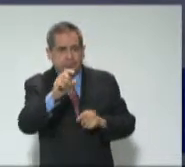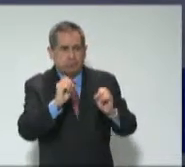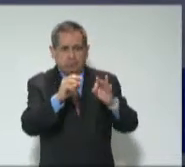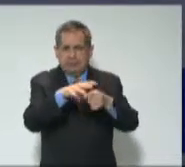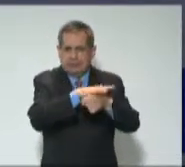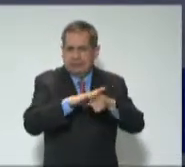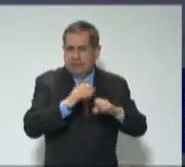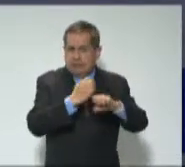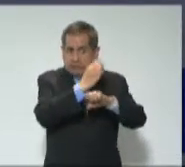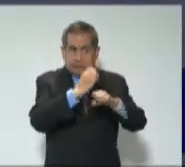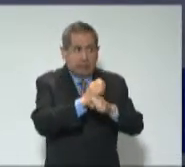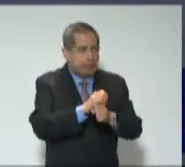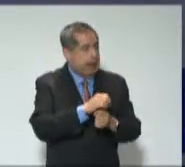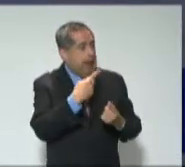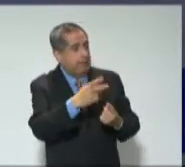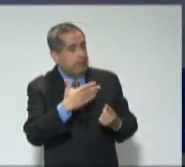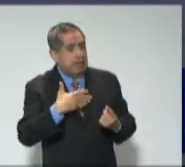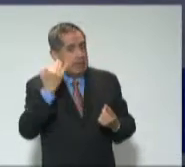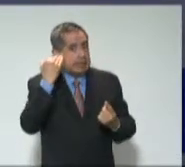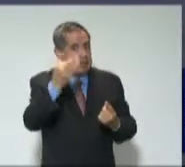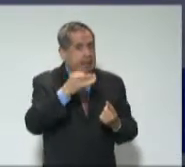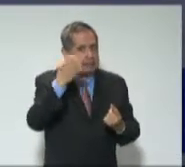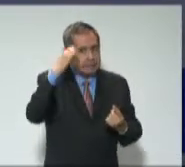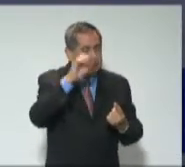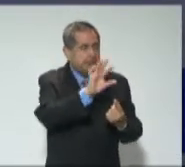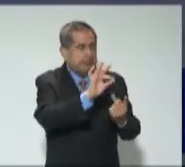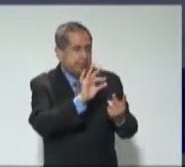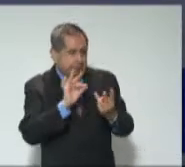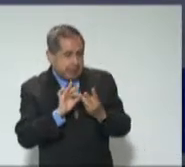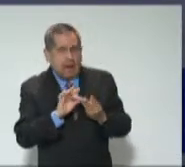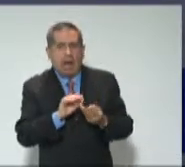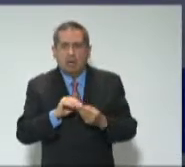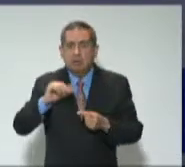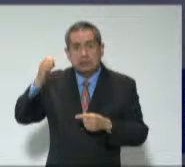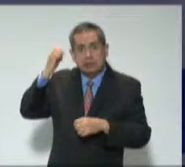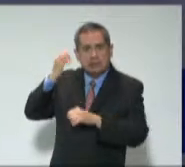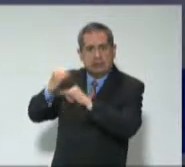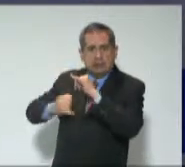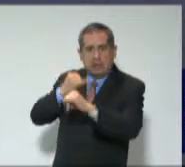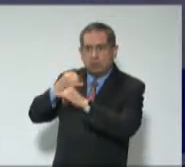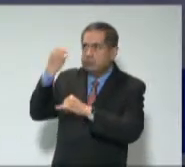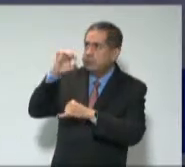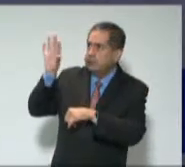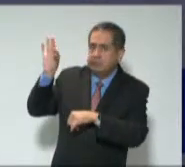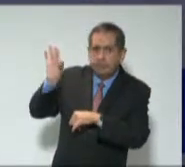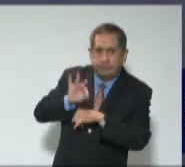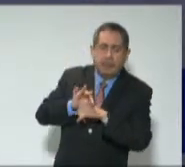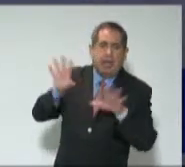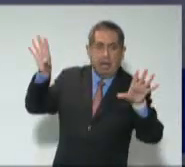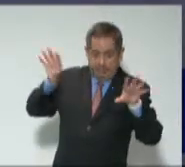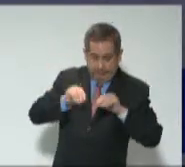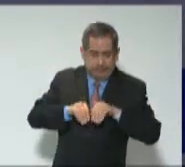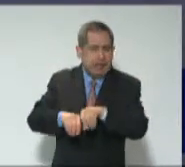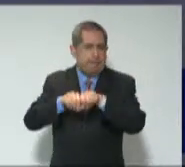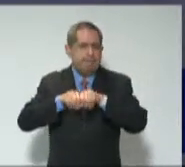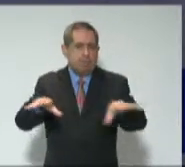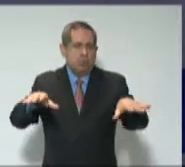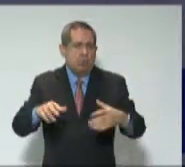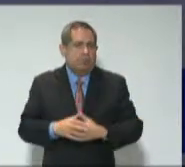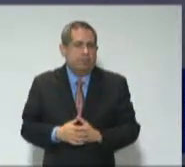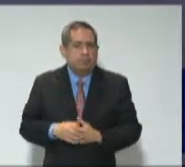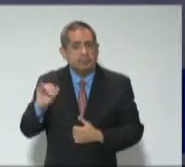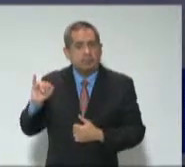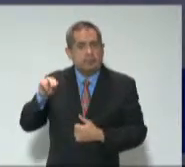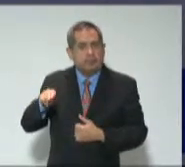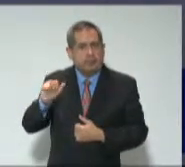locales así como las mejores prácticas internacionales de políticas públicas en la materia en el inai